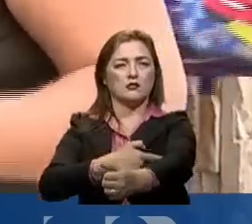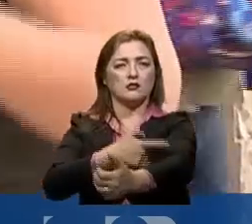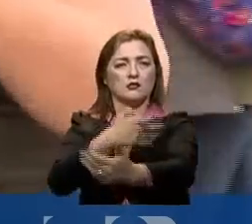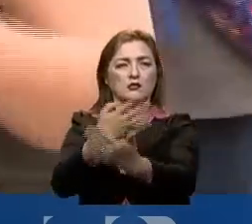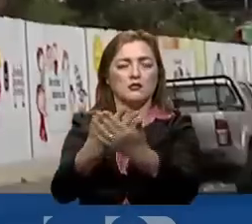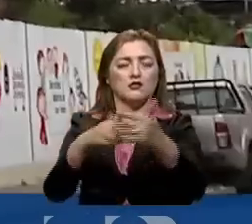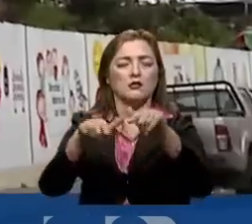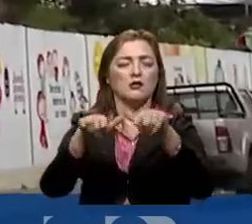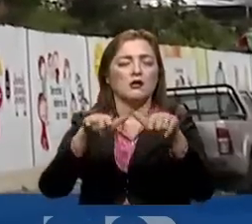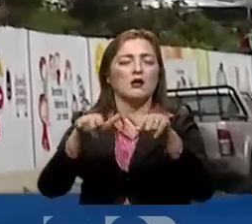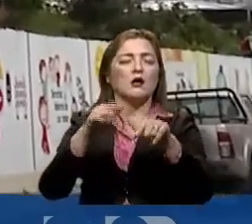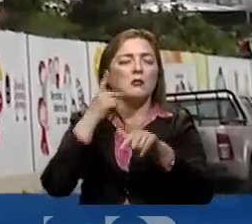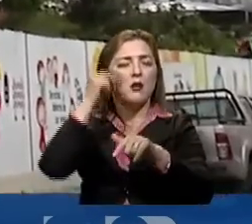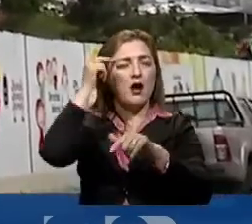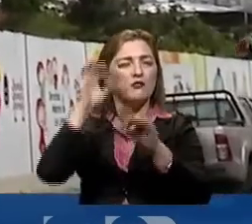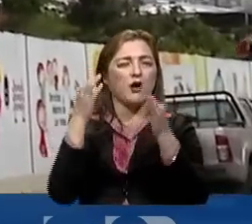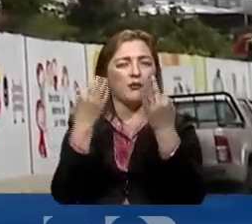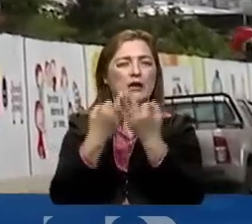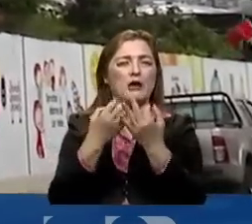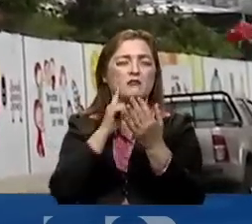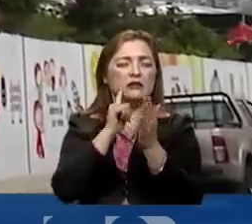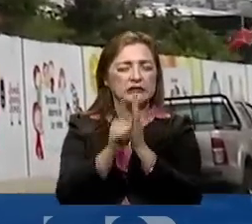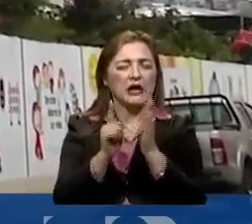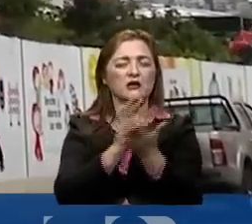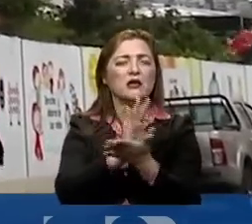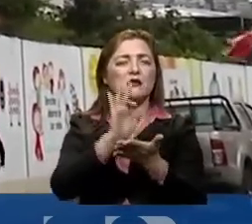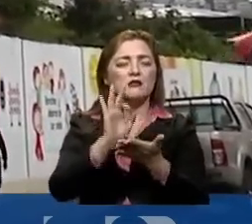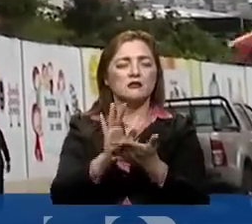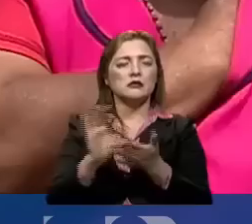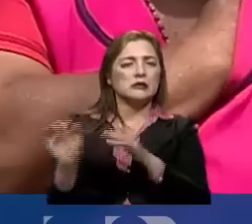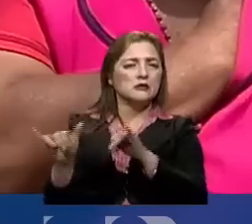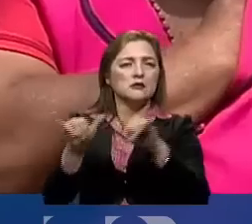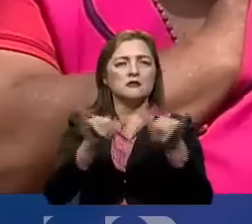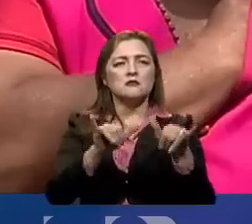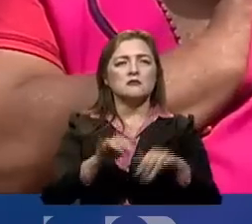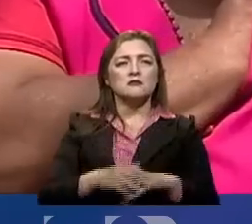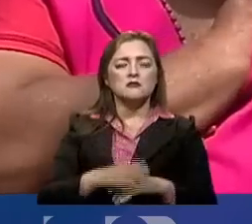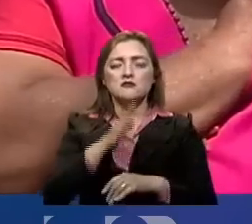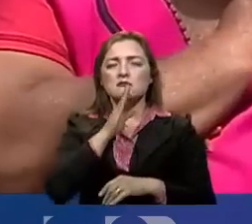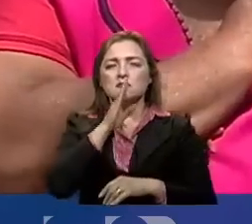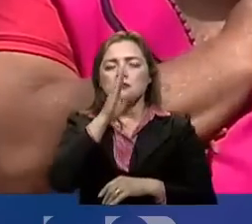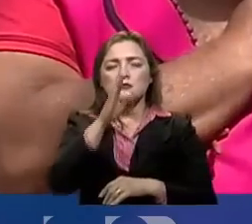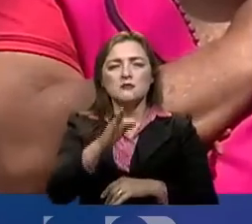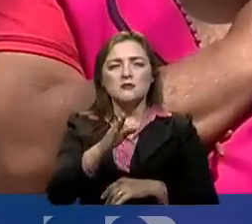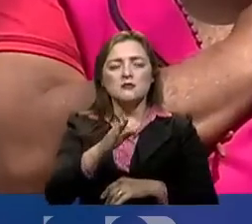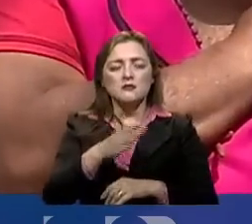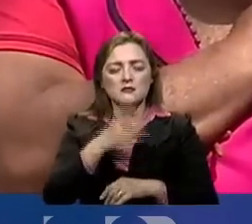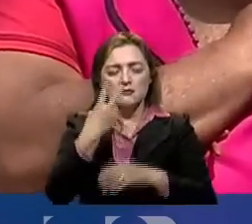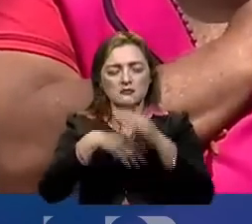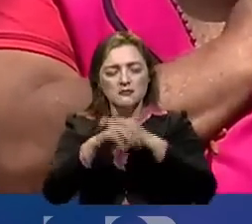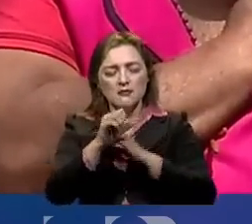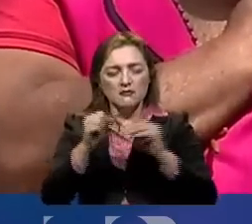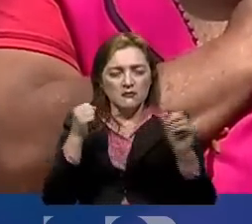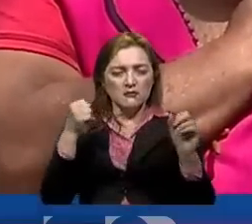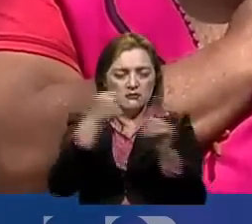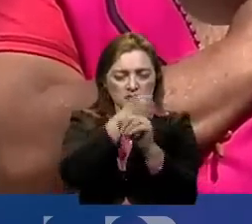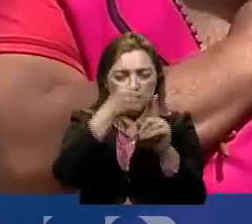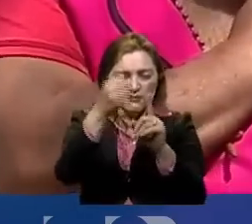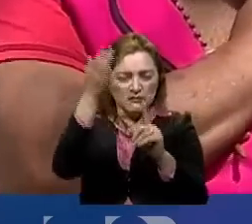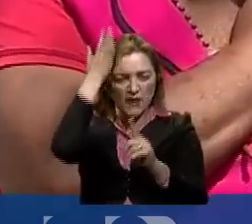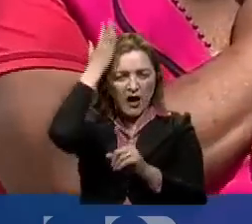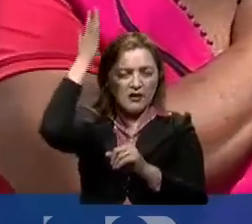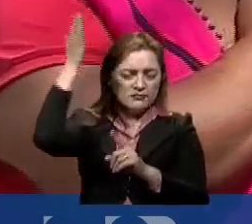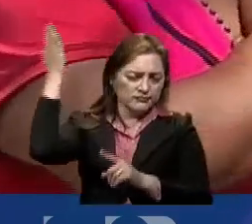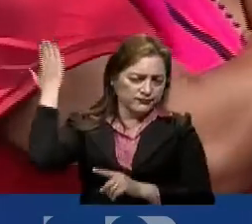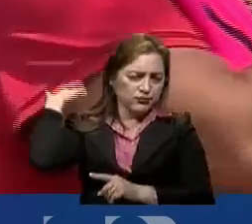unidad educativa, más padres se nos acercaron con testimonios similares. Siempre le coge, le da manotazos en la cabeza, en